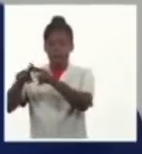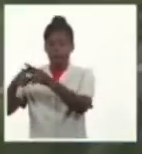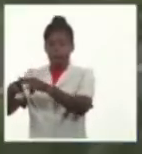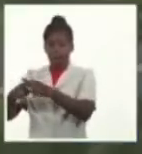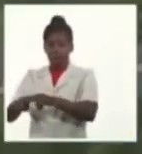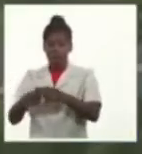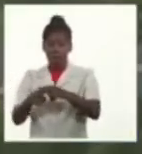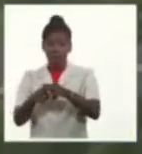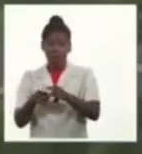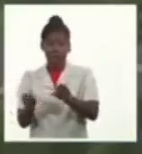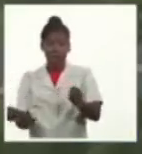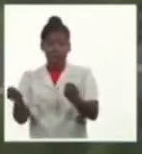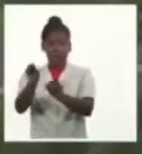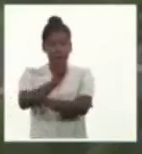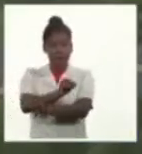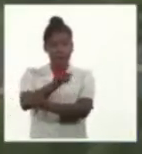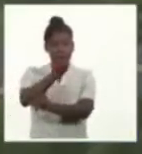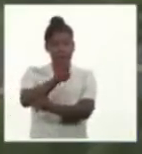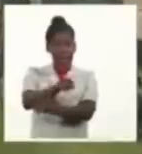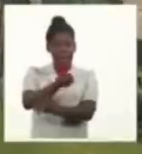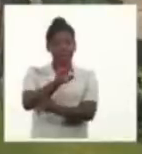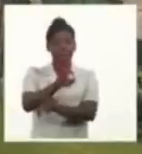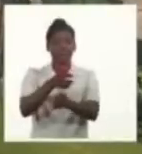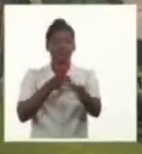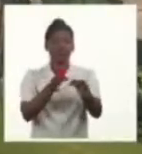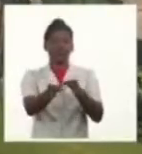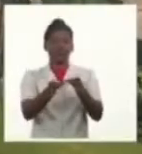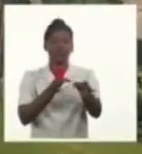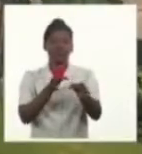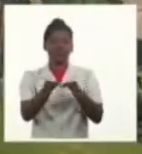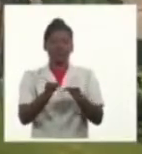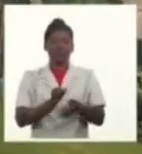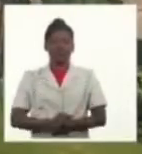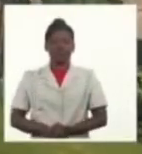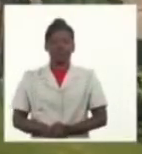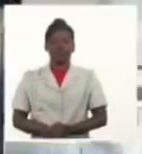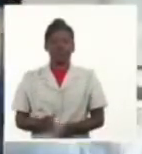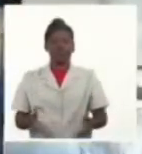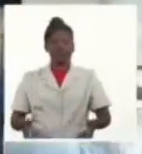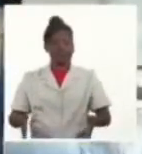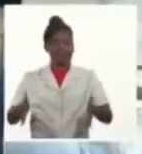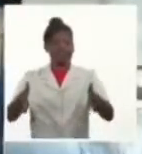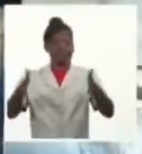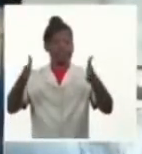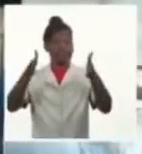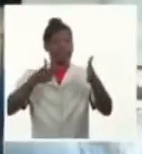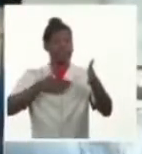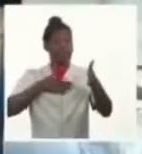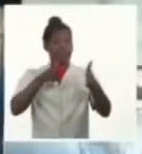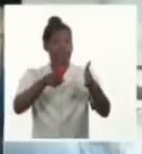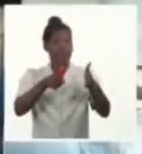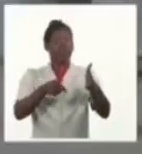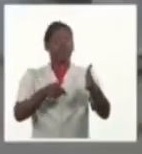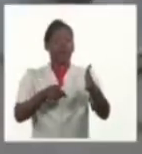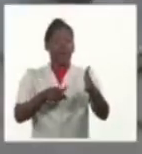ahorrar corriente, como la junta, el refrigerador. Ahora estamos haciéndonos licenciados en